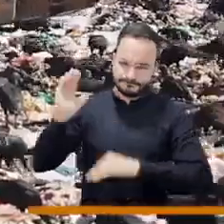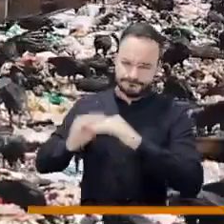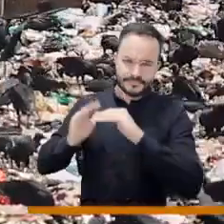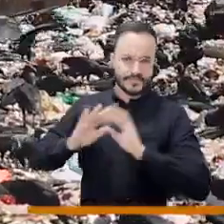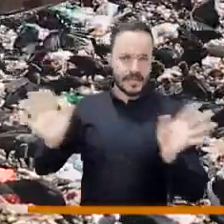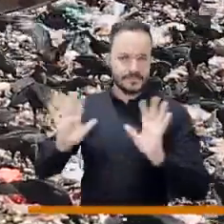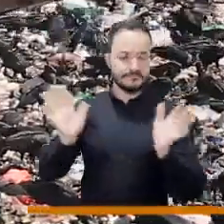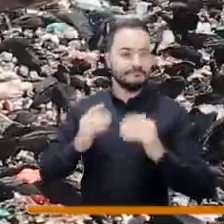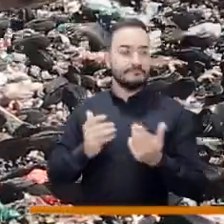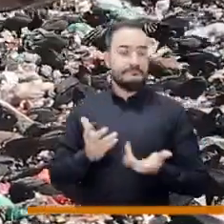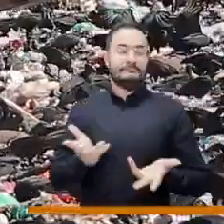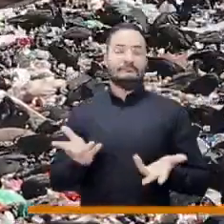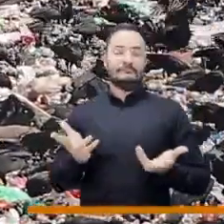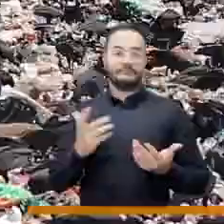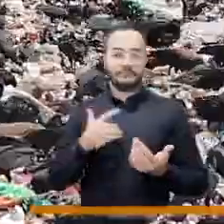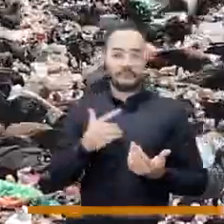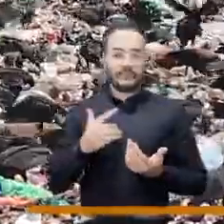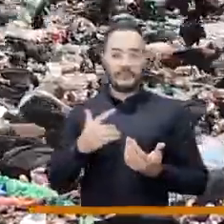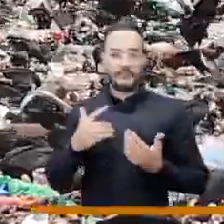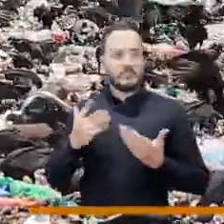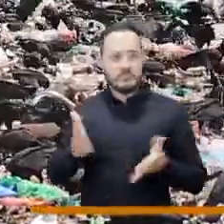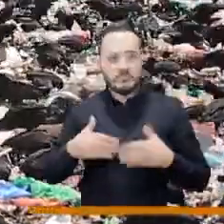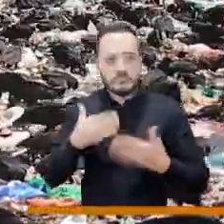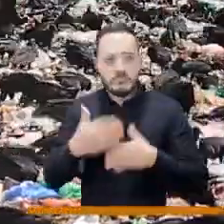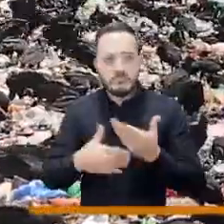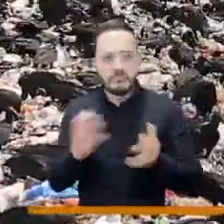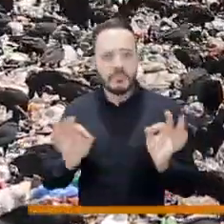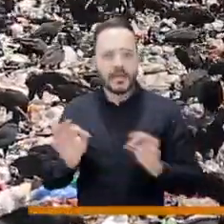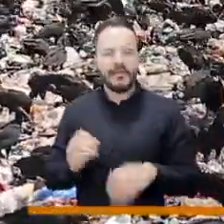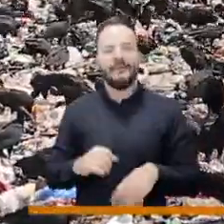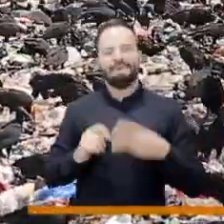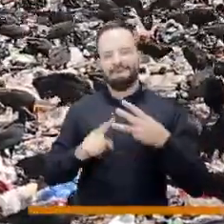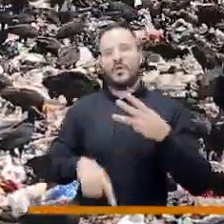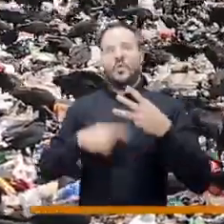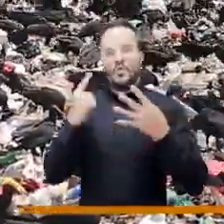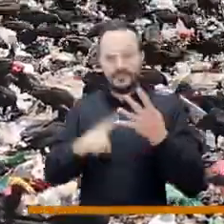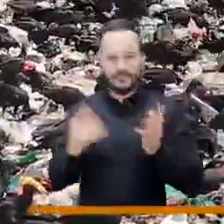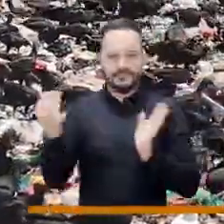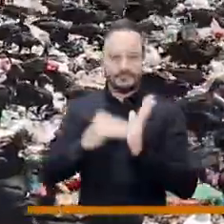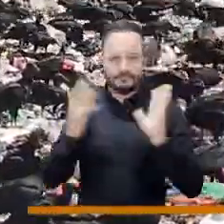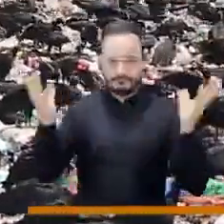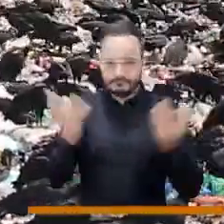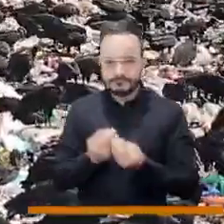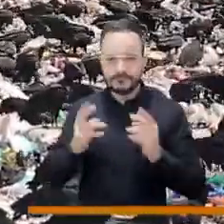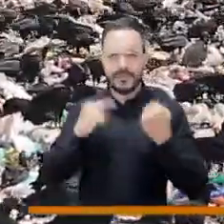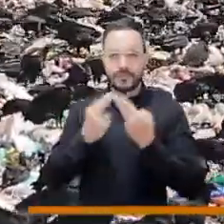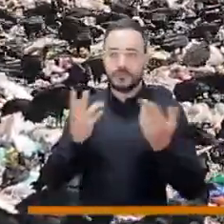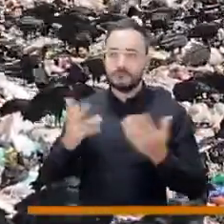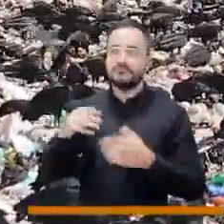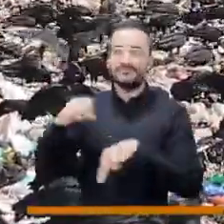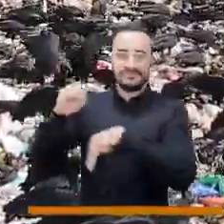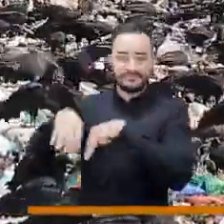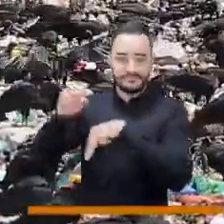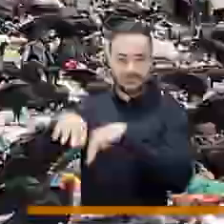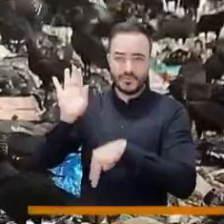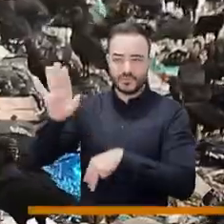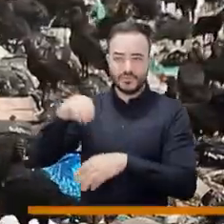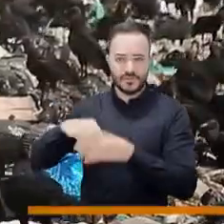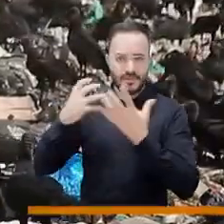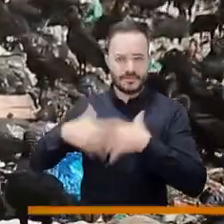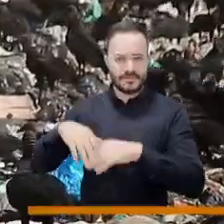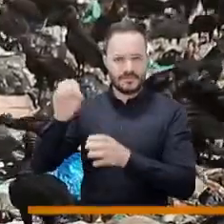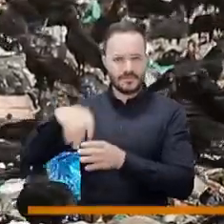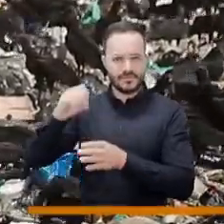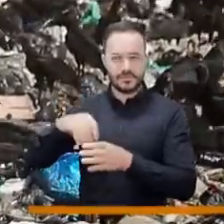no veíamos un avance, entonces hemos citado de nuevo una cuarta sesión de esta comisión accidental preguntándole a varias y haciendo el